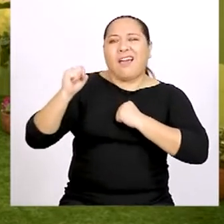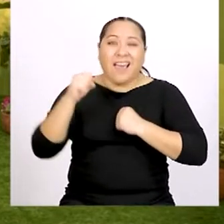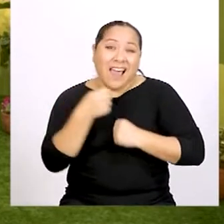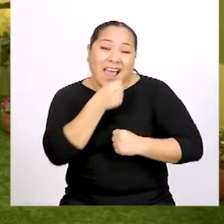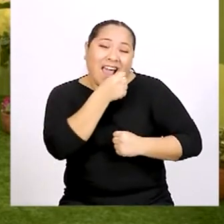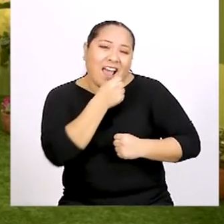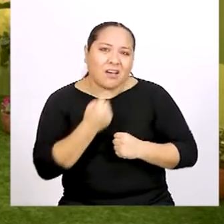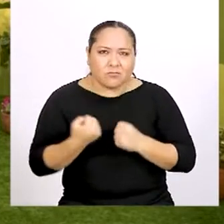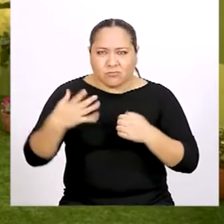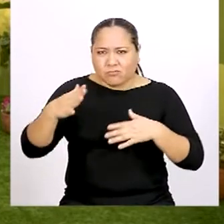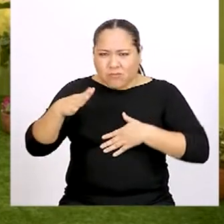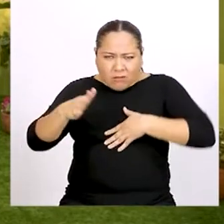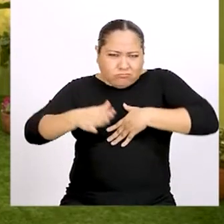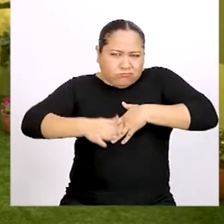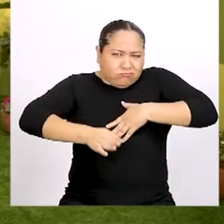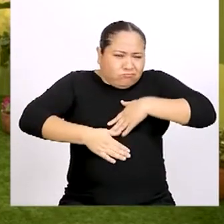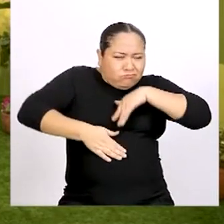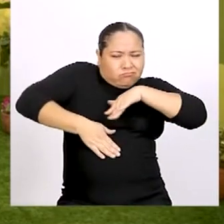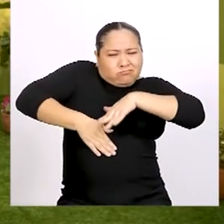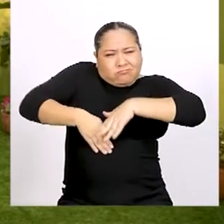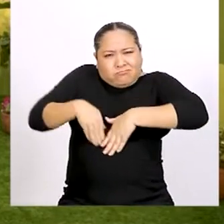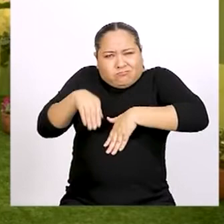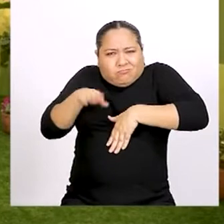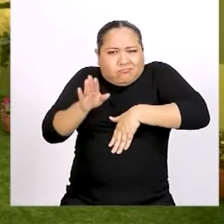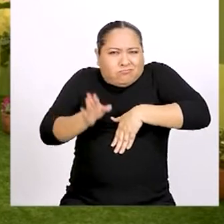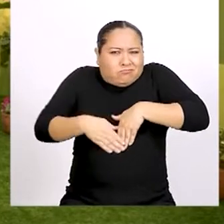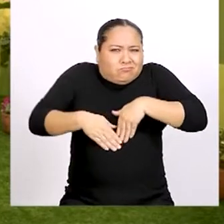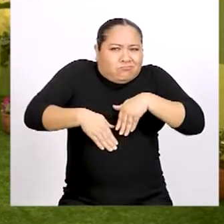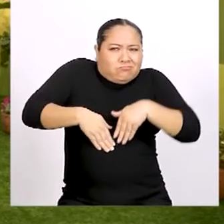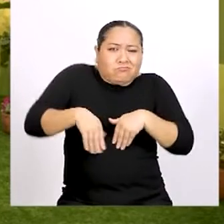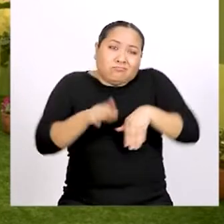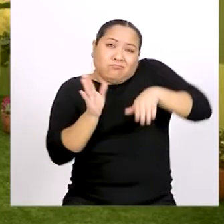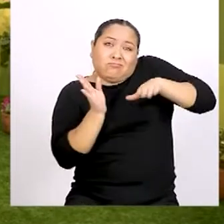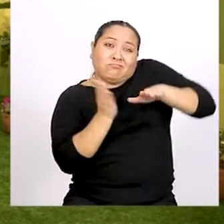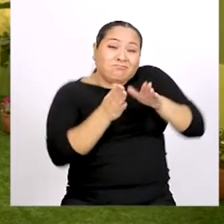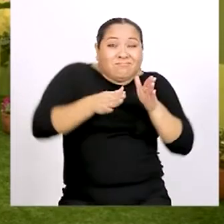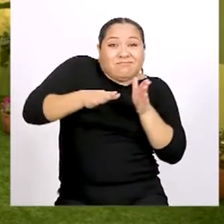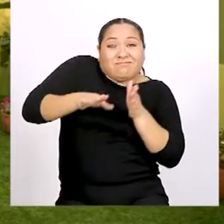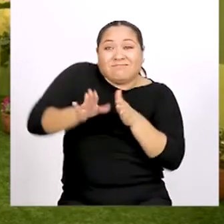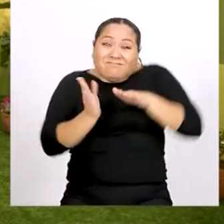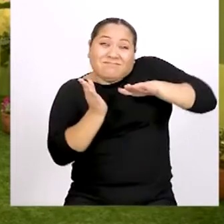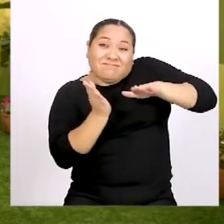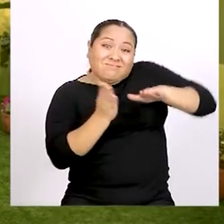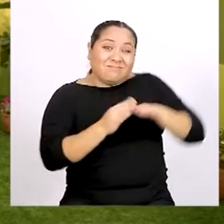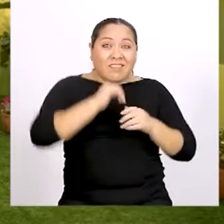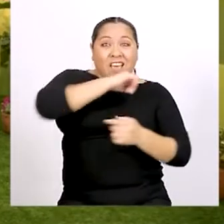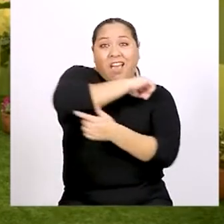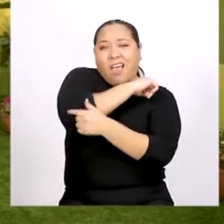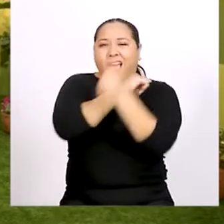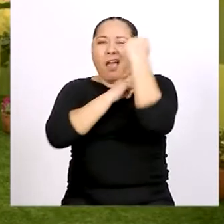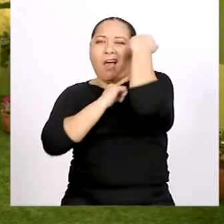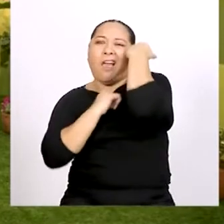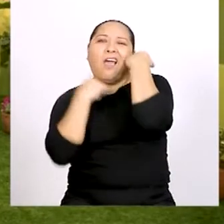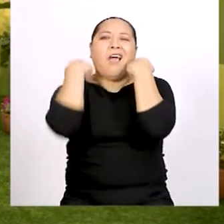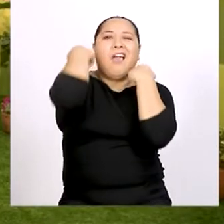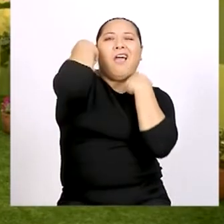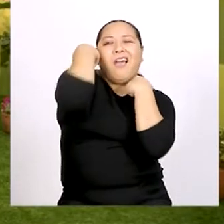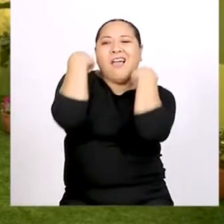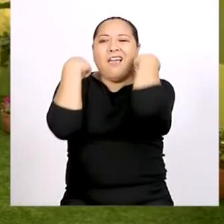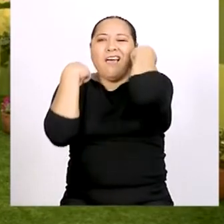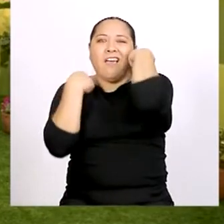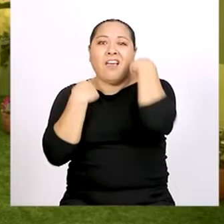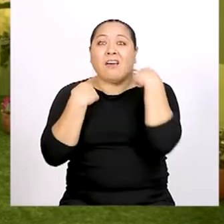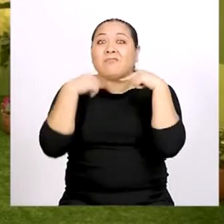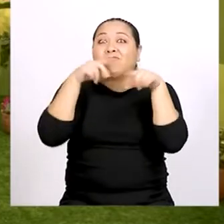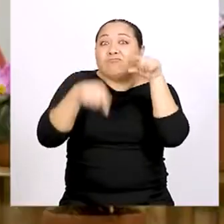así. Se toca la panza, cadera hacia un lado, codos en